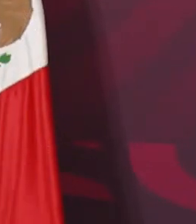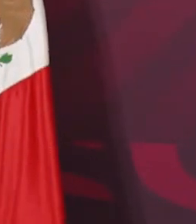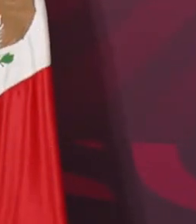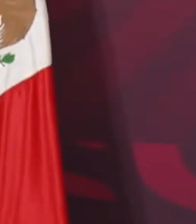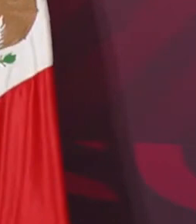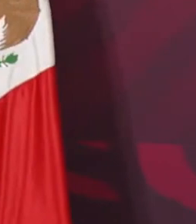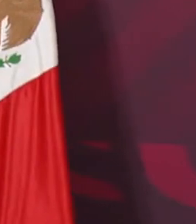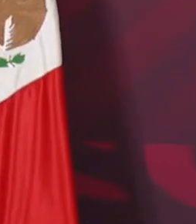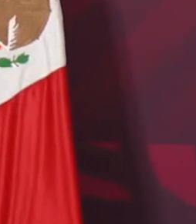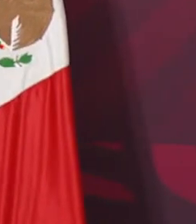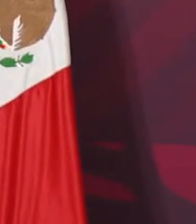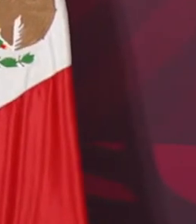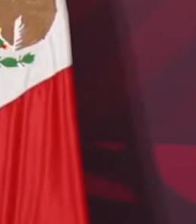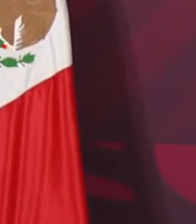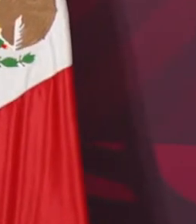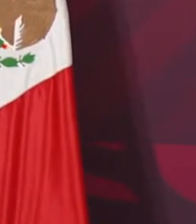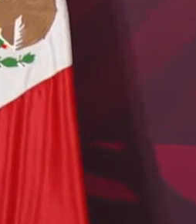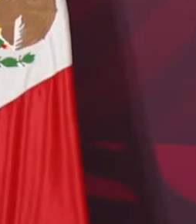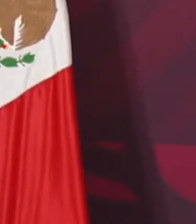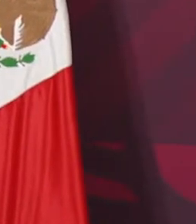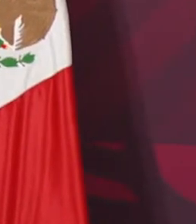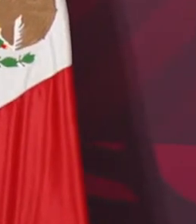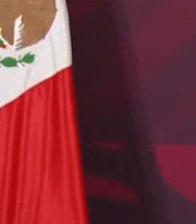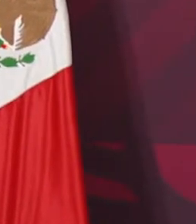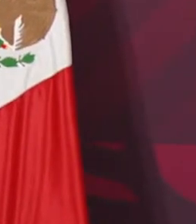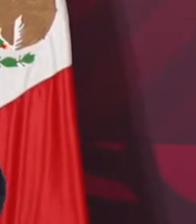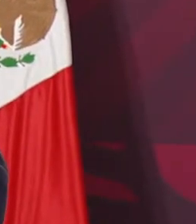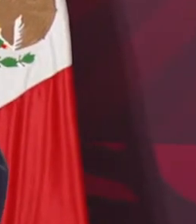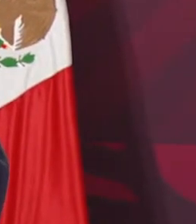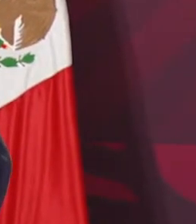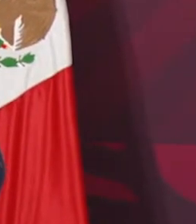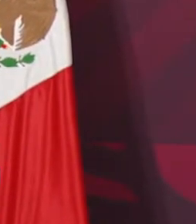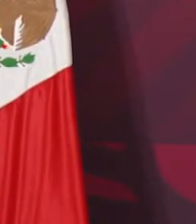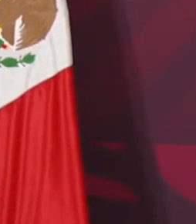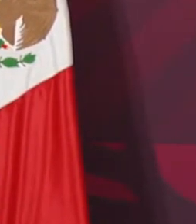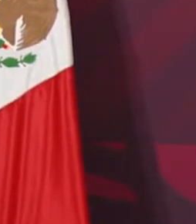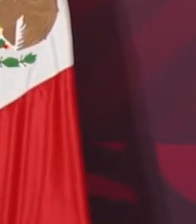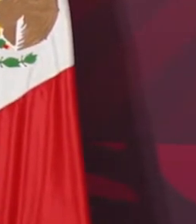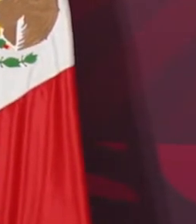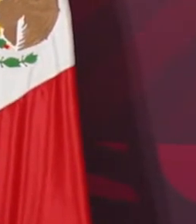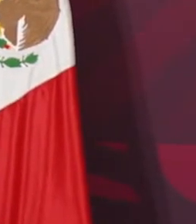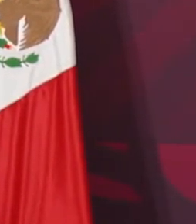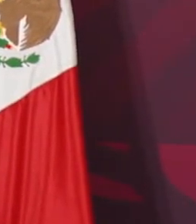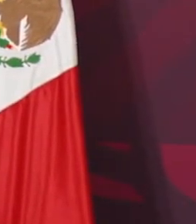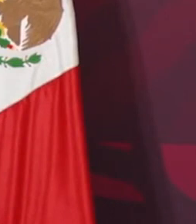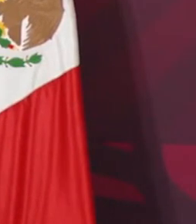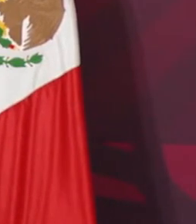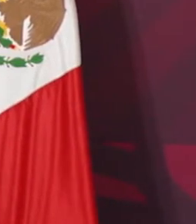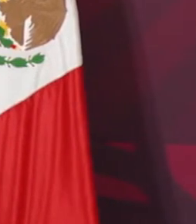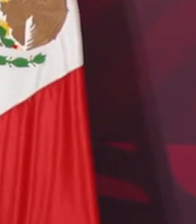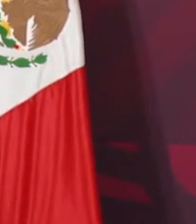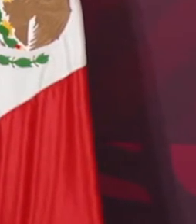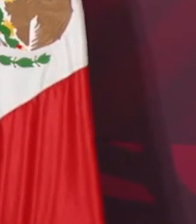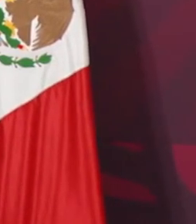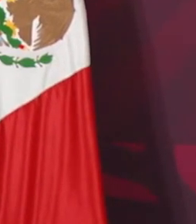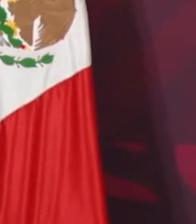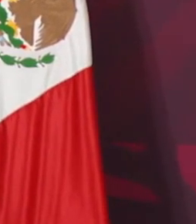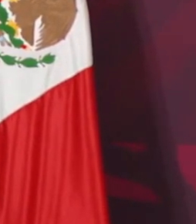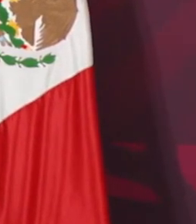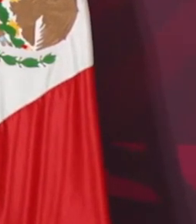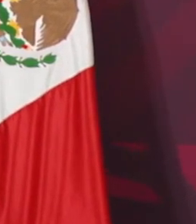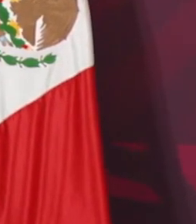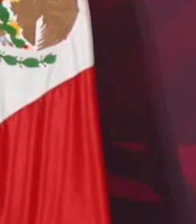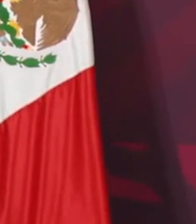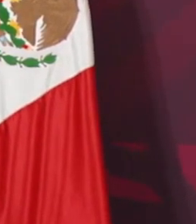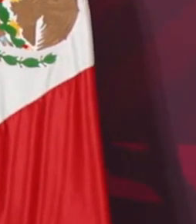reforma No ni en fórmula ni en nada solamente aquí en